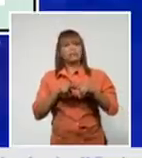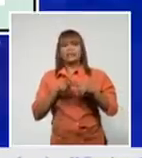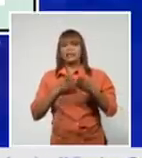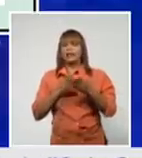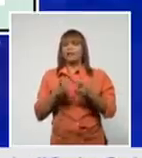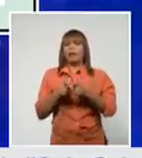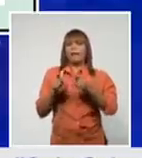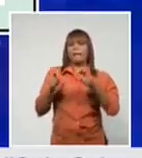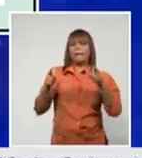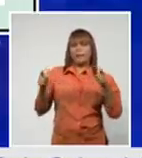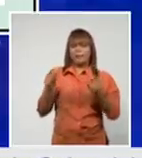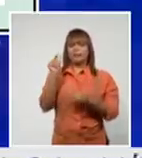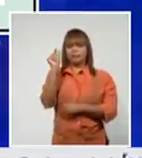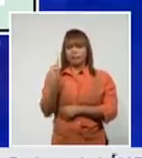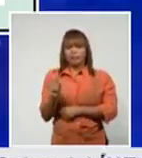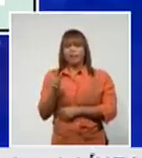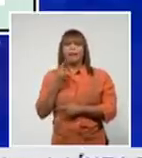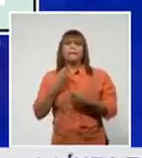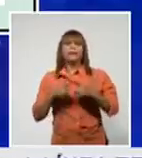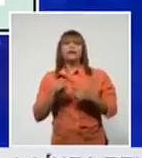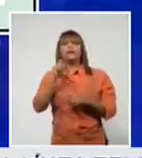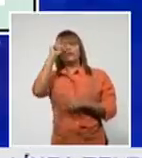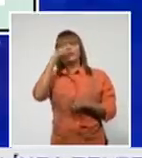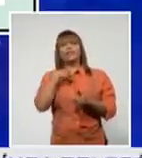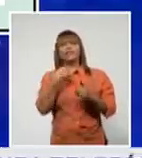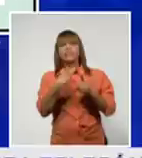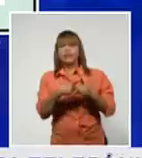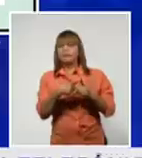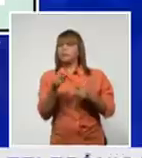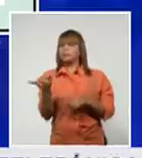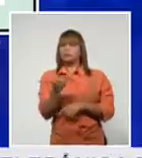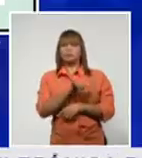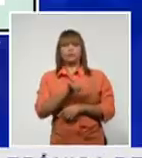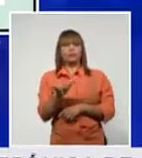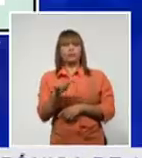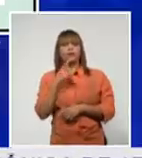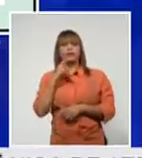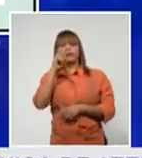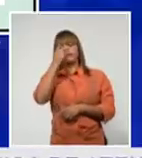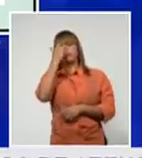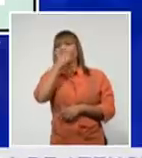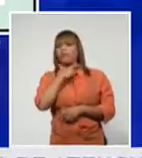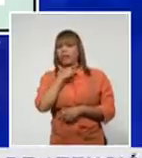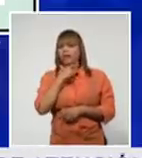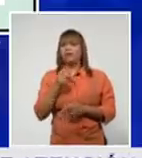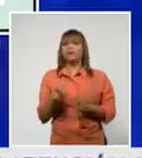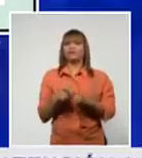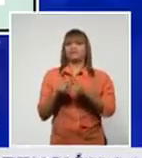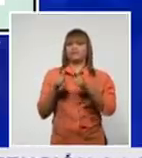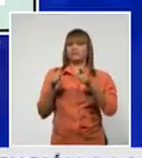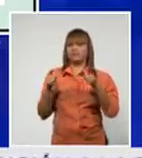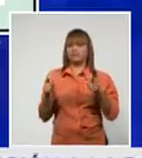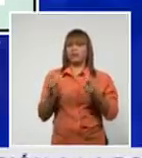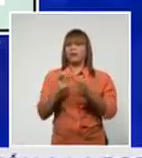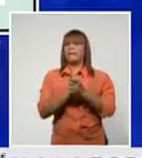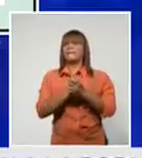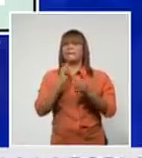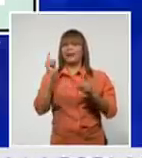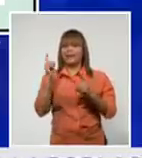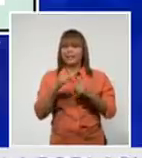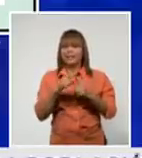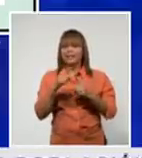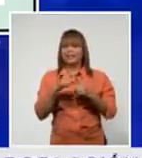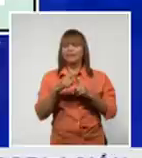casos, pero en septiembre teníamos también ya casos de Ciego de Ávila, casos de Matanzas,